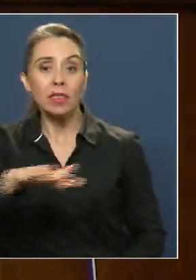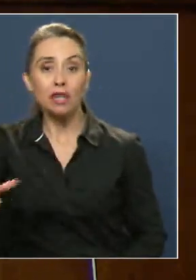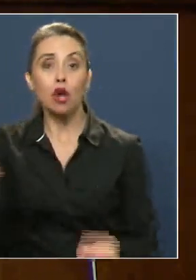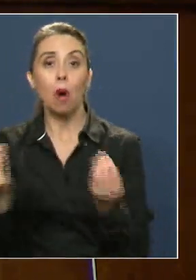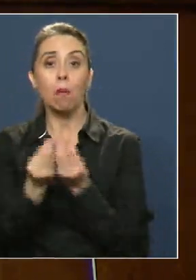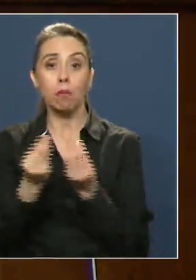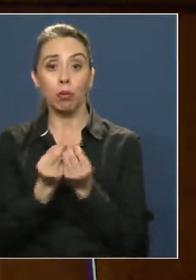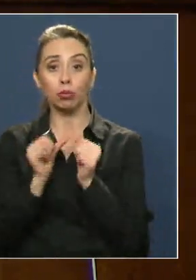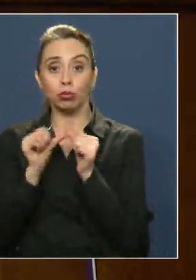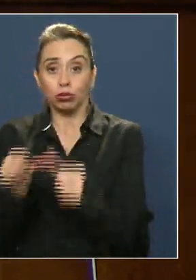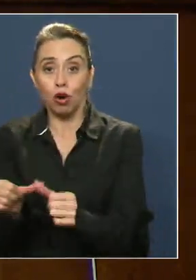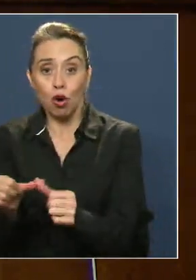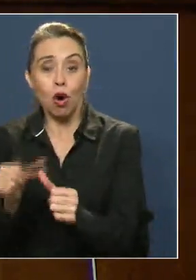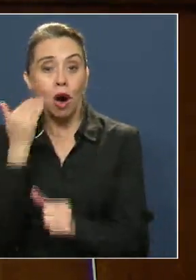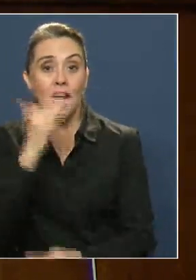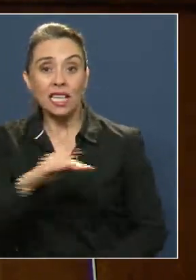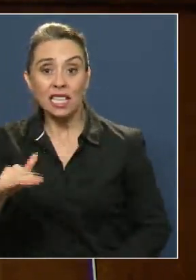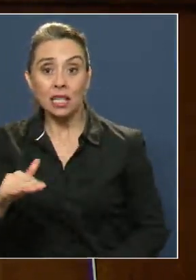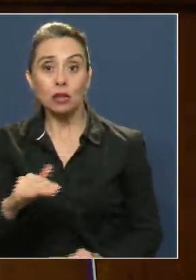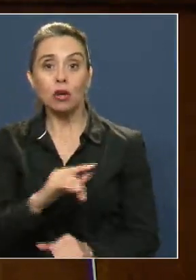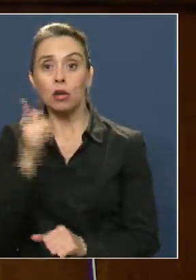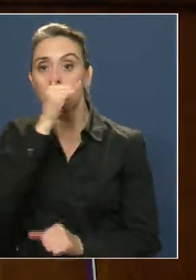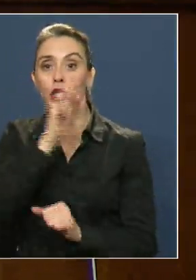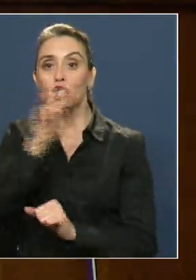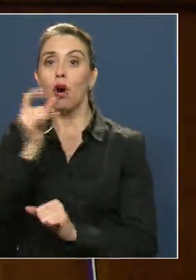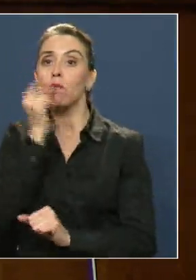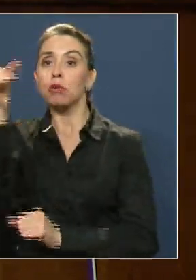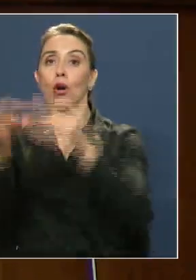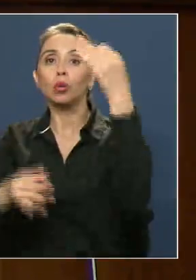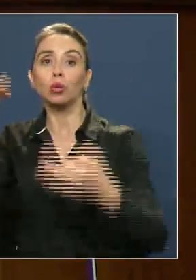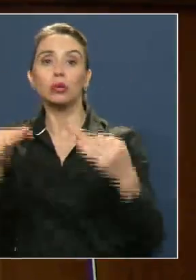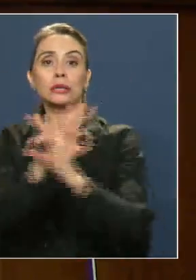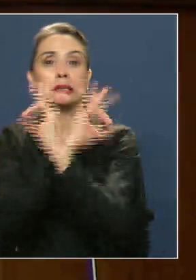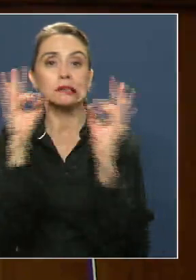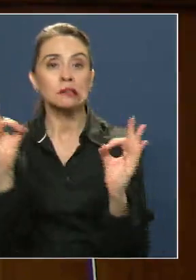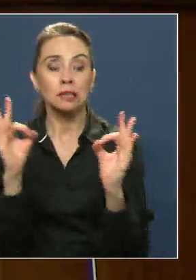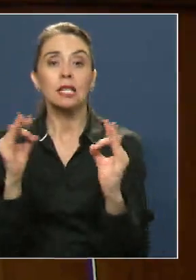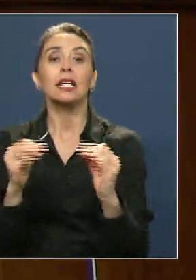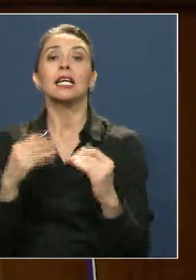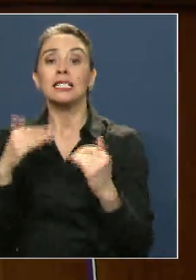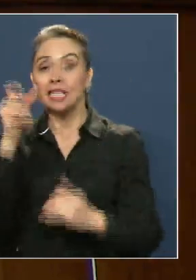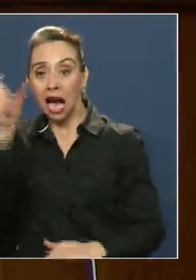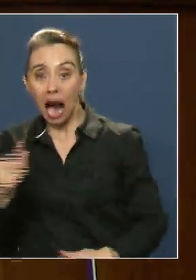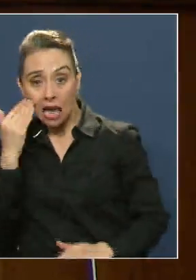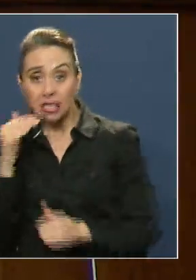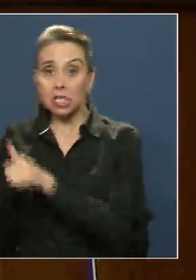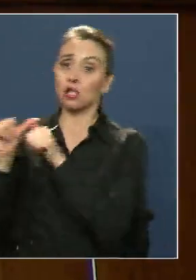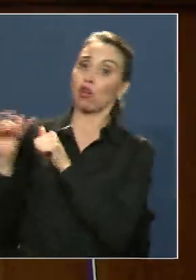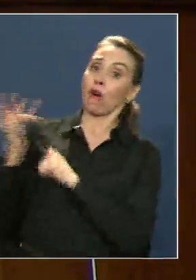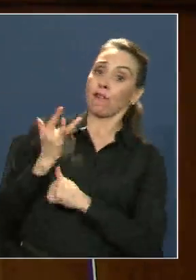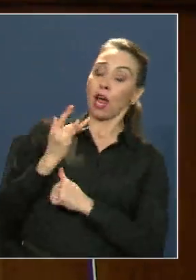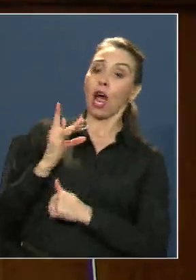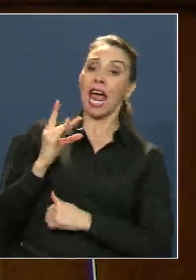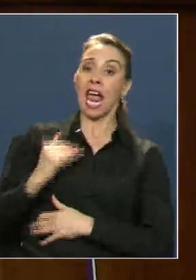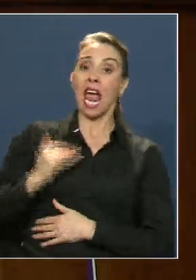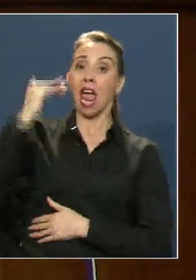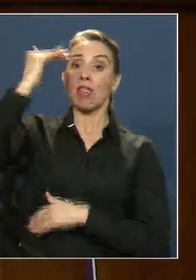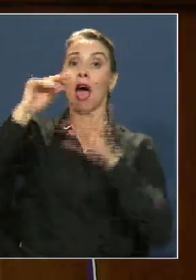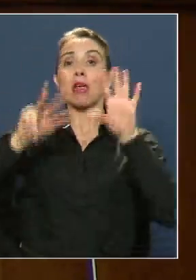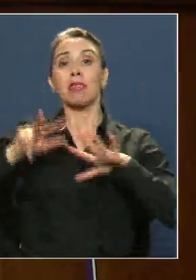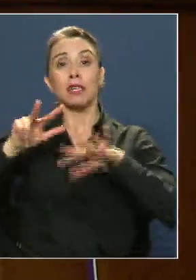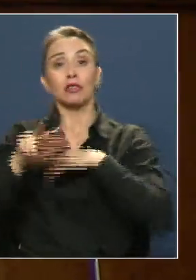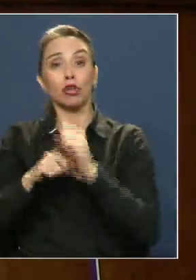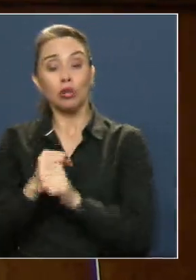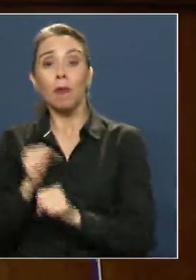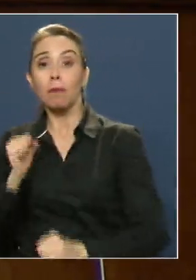perpetrados contra menores quedaban en la más completa impunidad, dado que cuando los menores alcanzaban la mayoría de edad y podían en consecuencia ejercer las